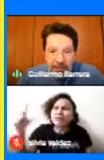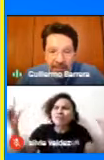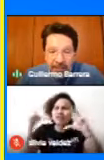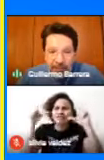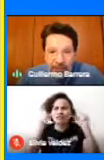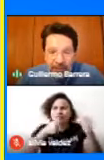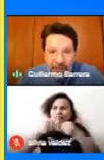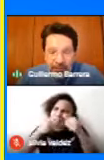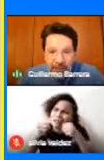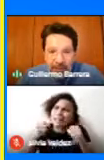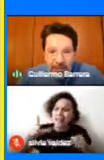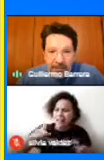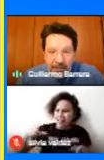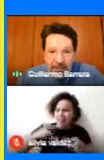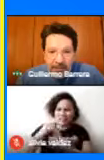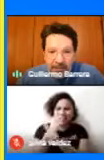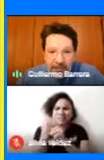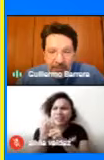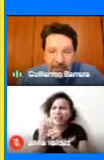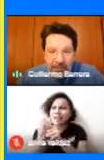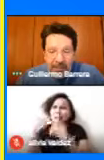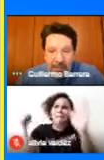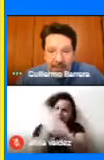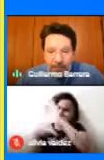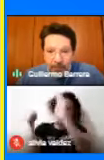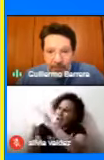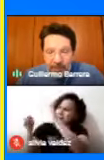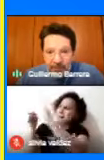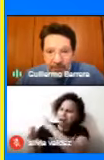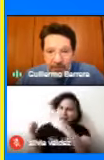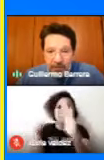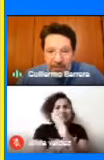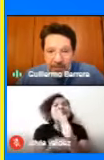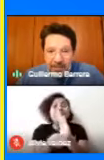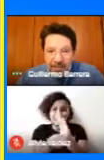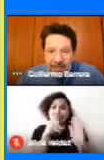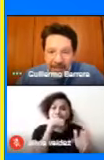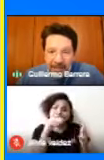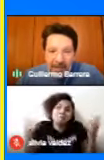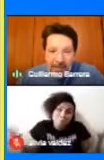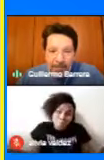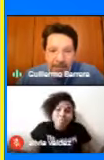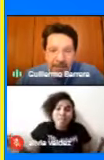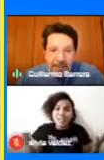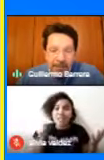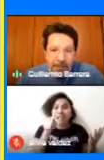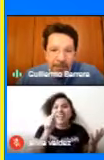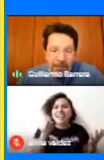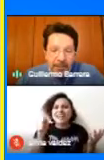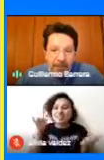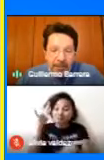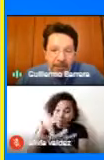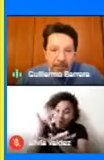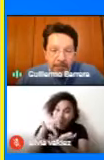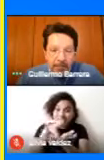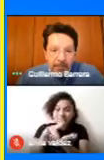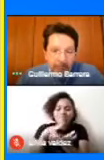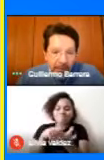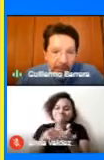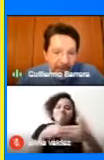que los líderes sociales son asesinados, estamos hablando entonces que la participación es